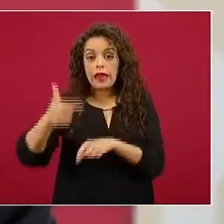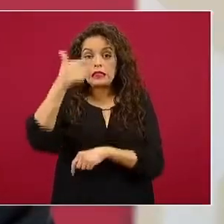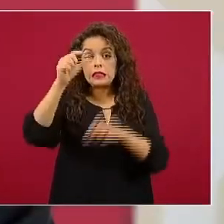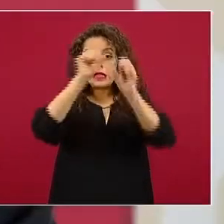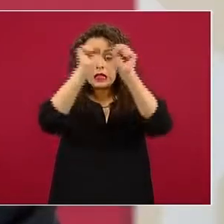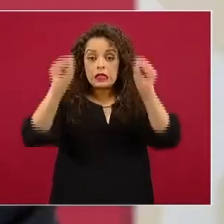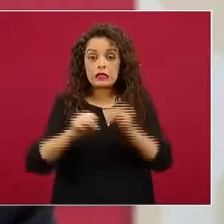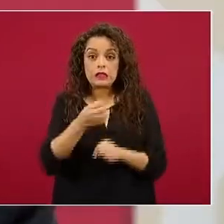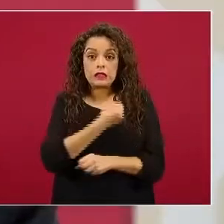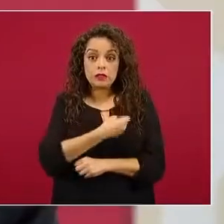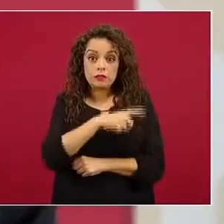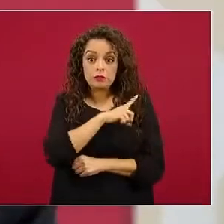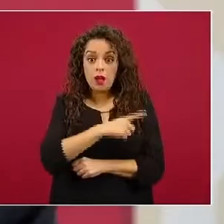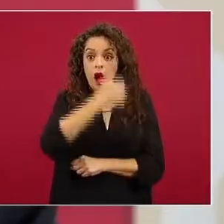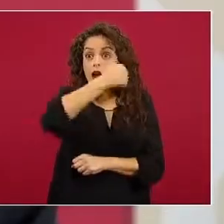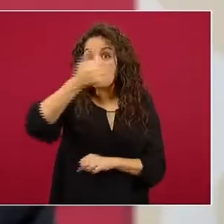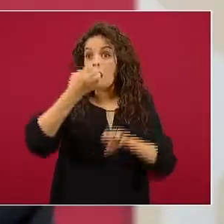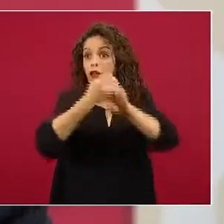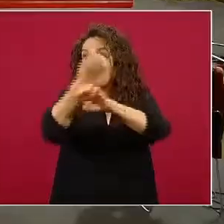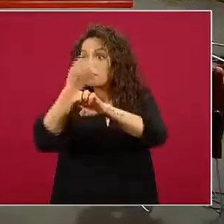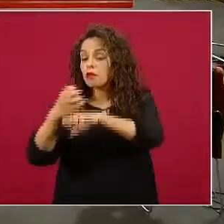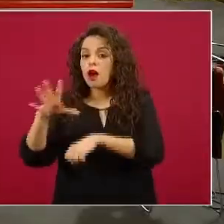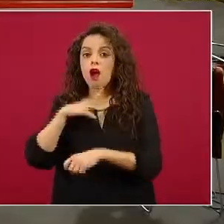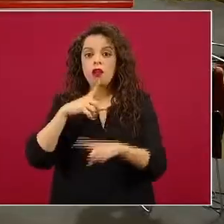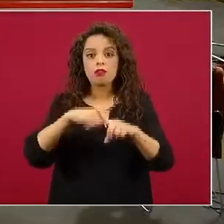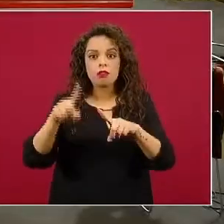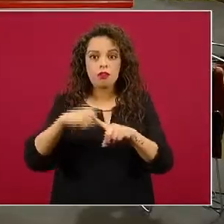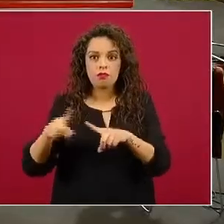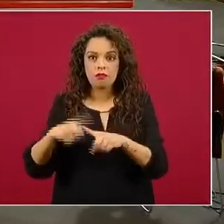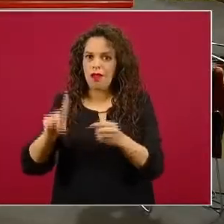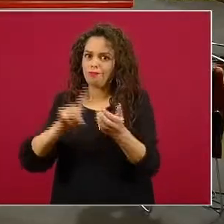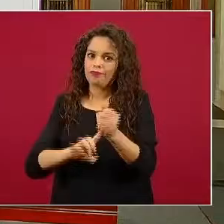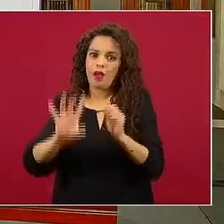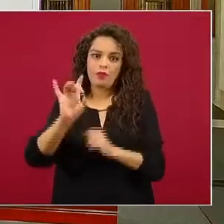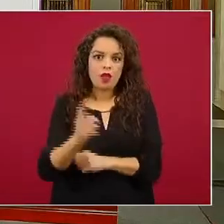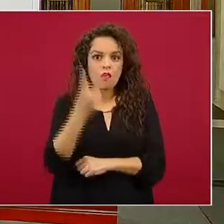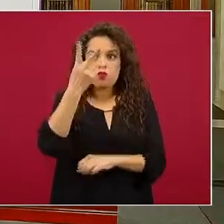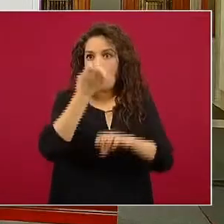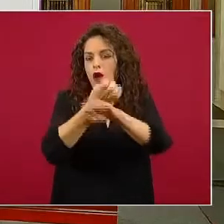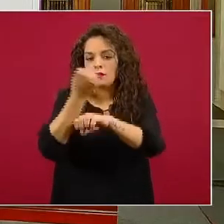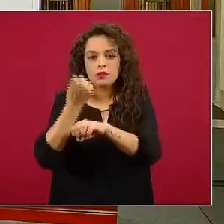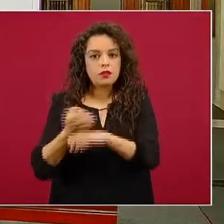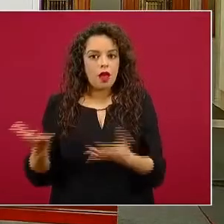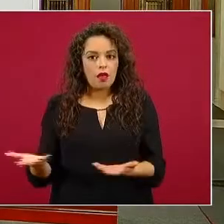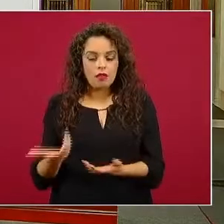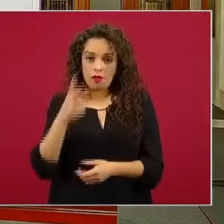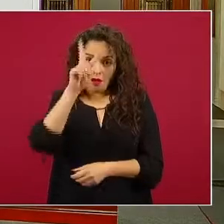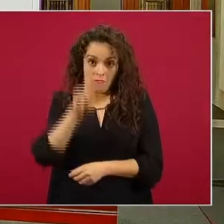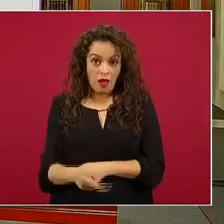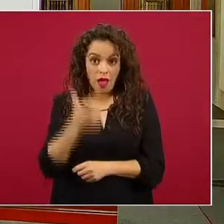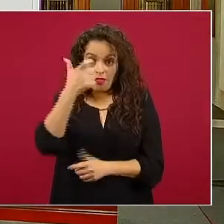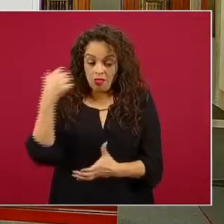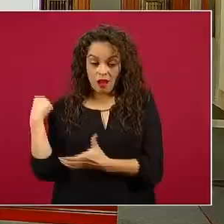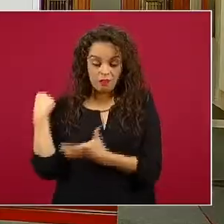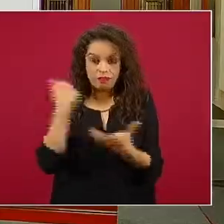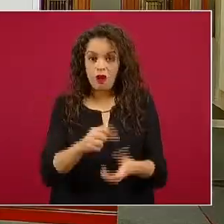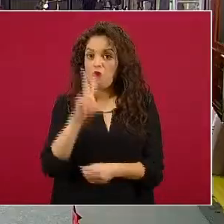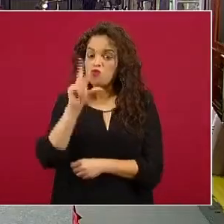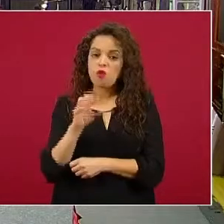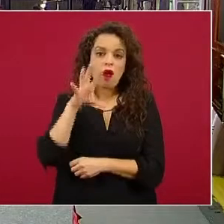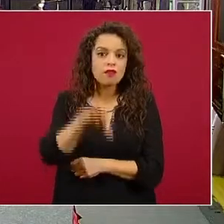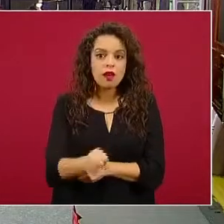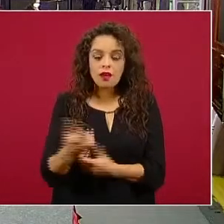entidad federativa tiene un sistema de salud distinto, 32. Entonces sí, el recurso no alcanza.